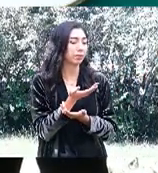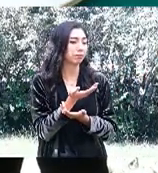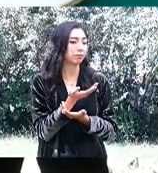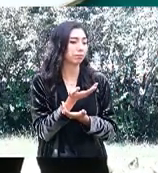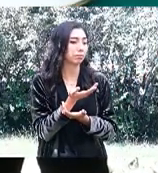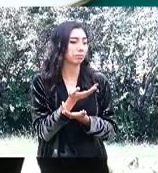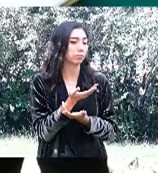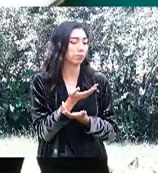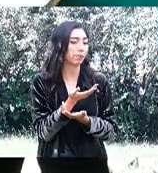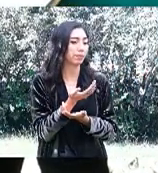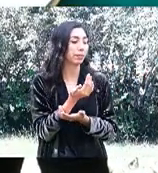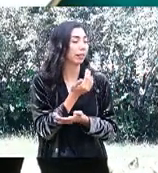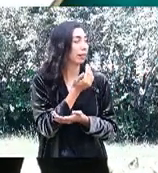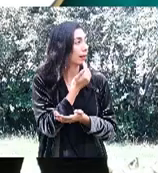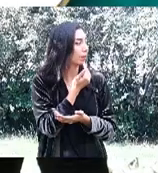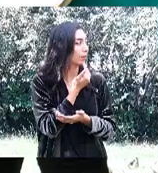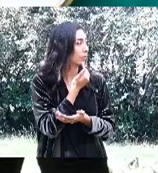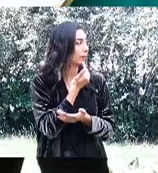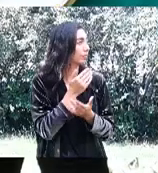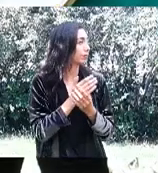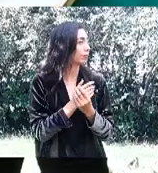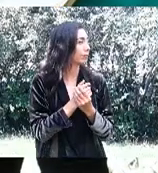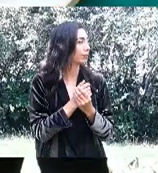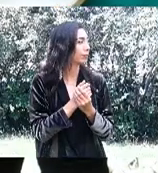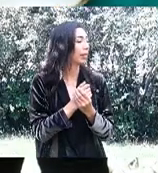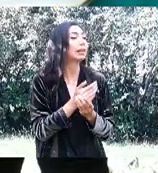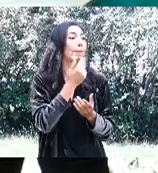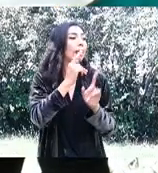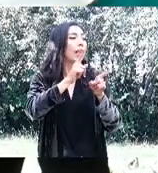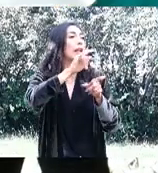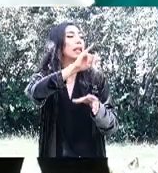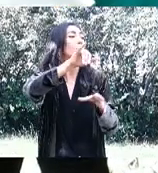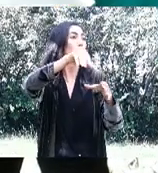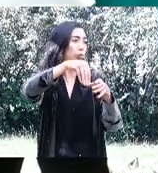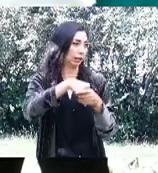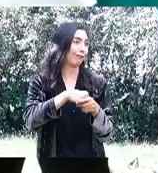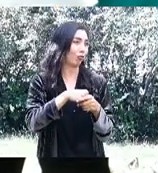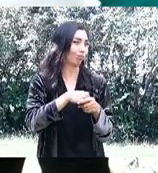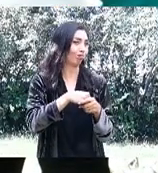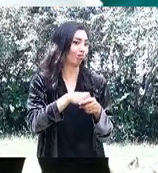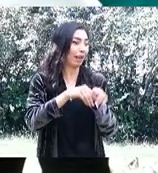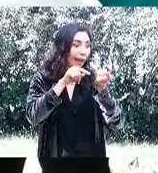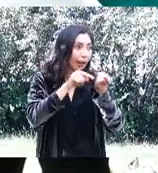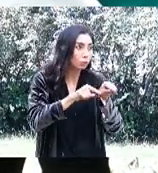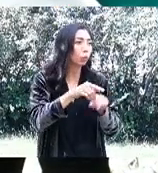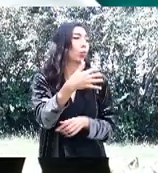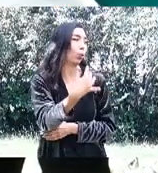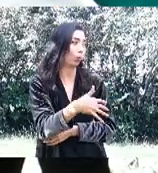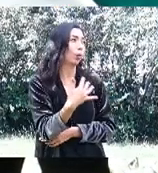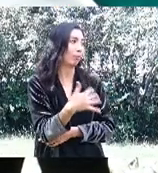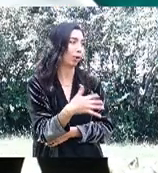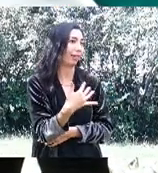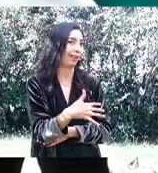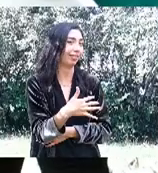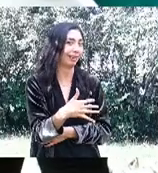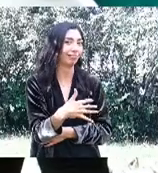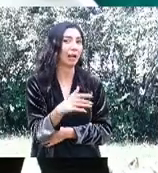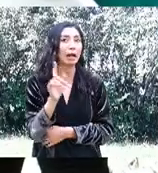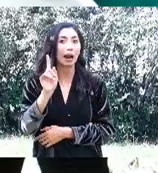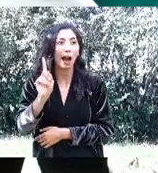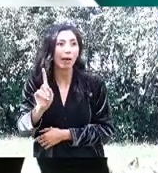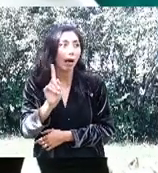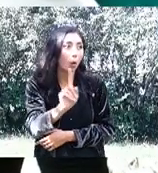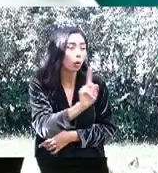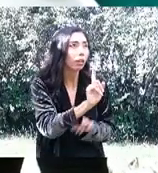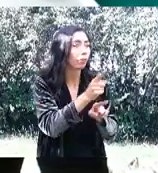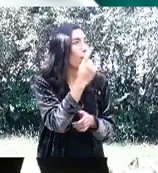también eh inclusivos que yo creo que es algo muy importante que debemos todos cada uno de nosotros